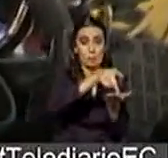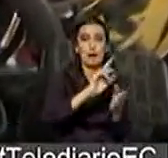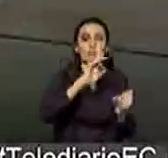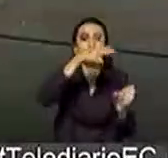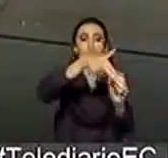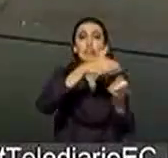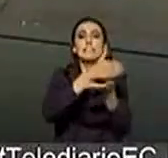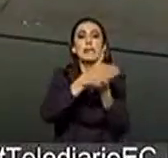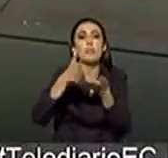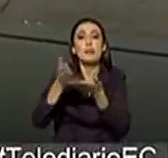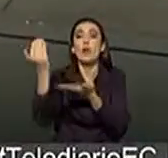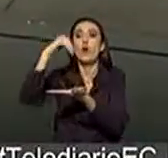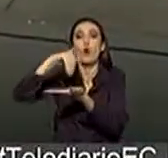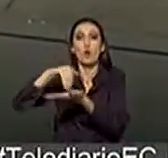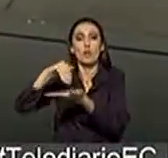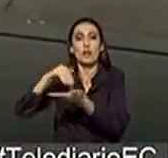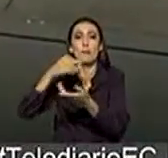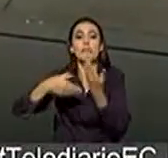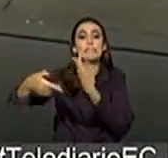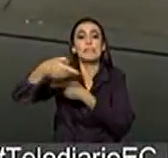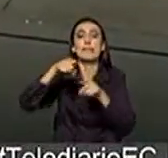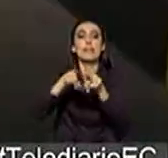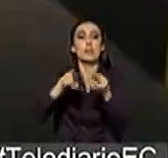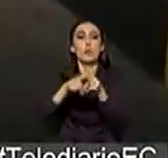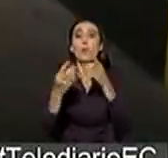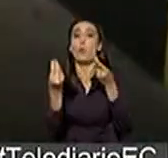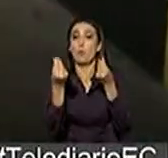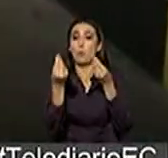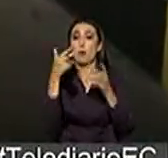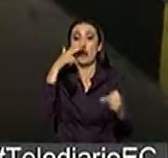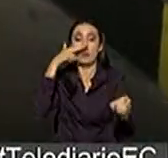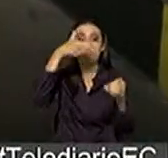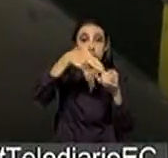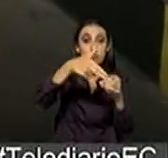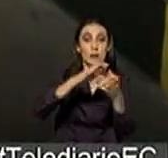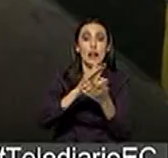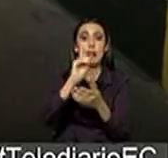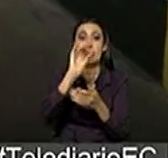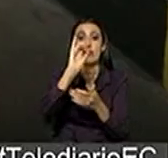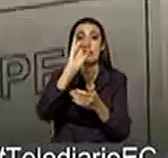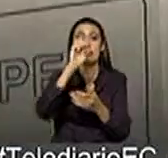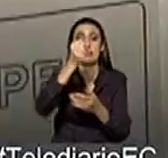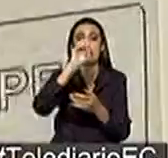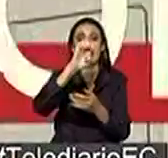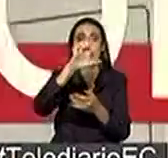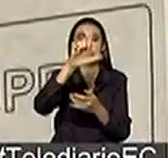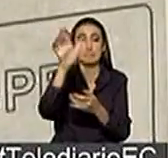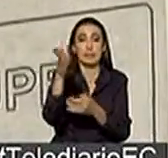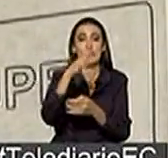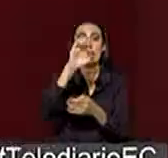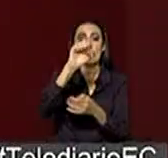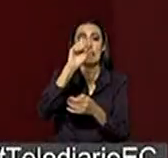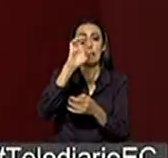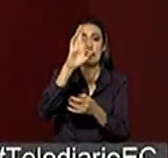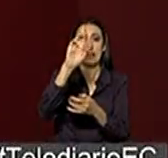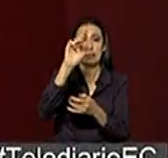medida se retoman los precios anteriores para las gasolinas extra eco país y el diesel